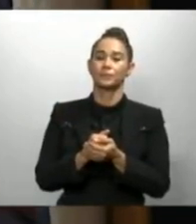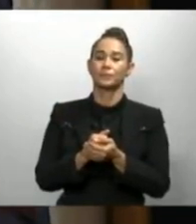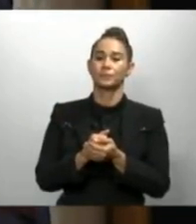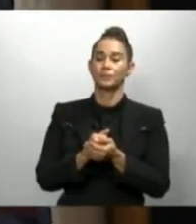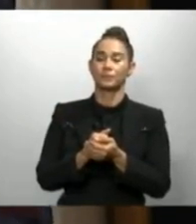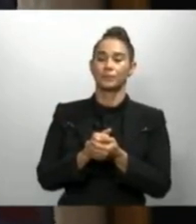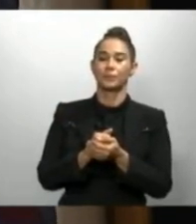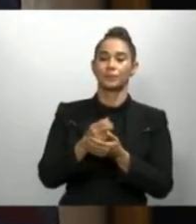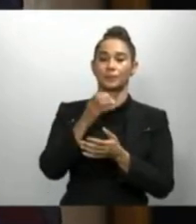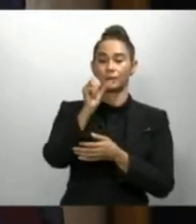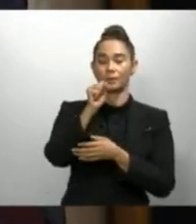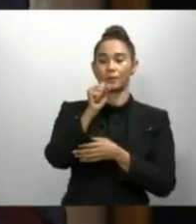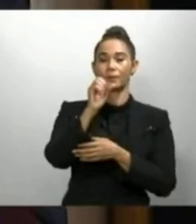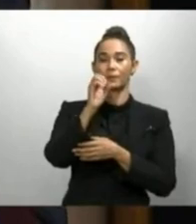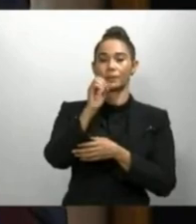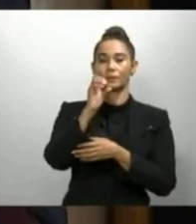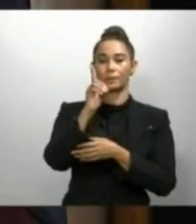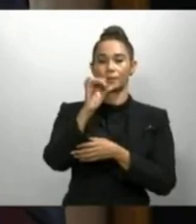carbonato de sodio,